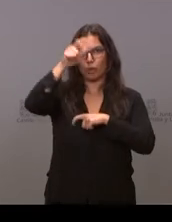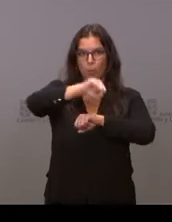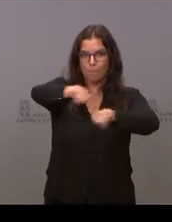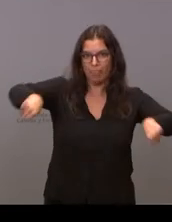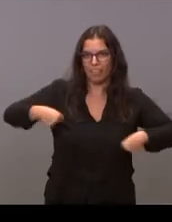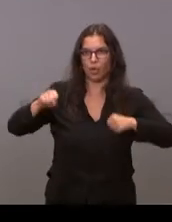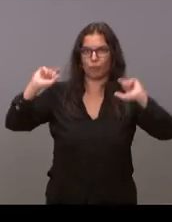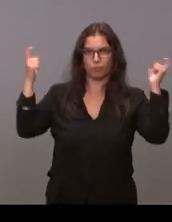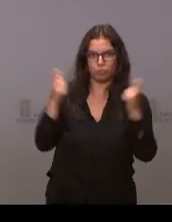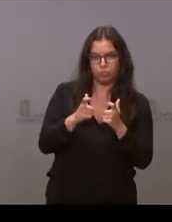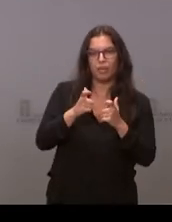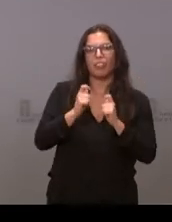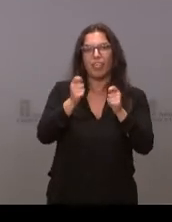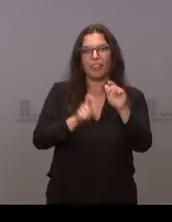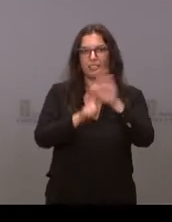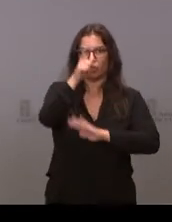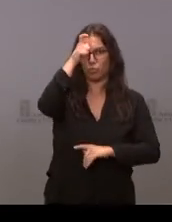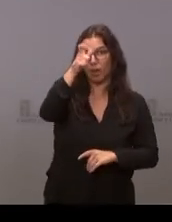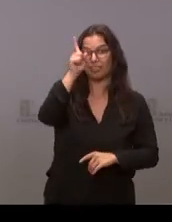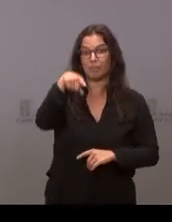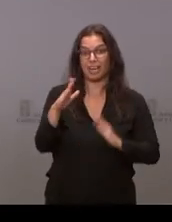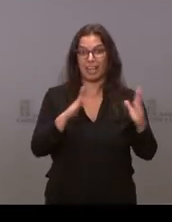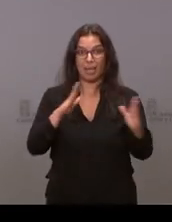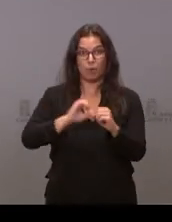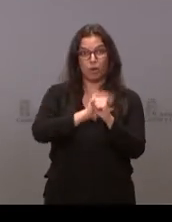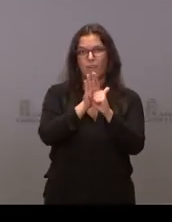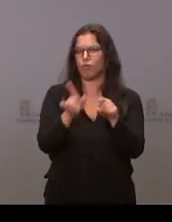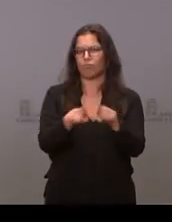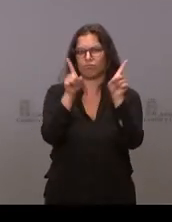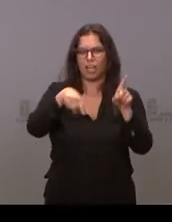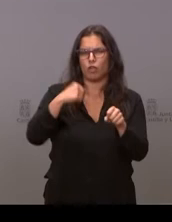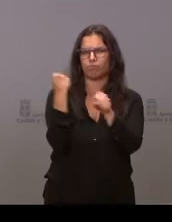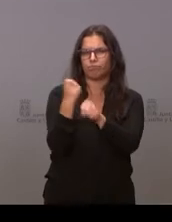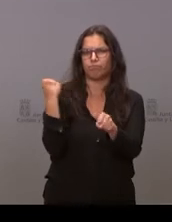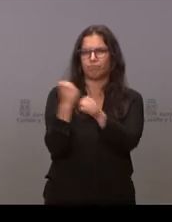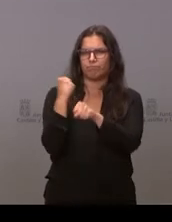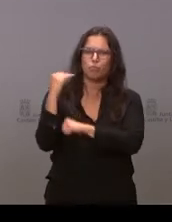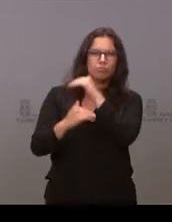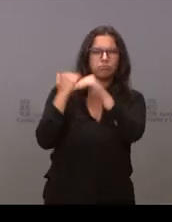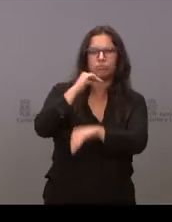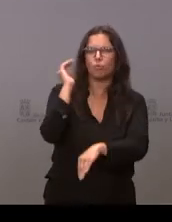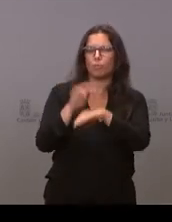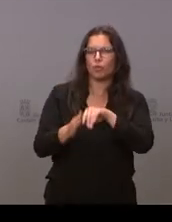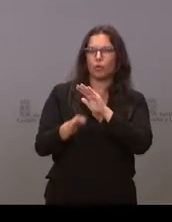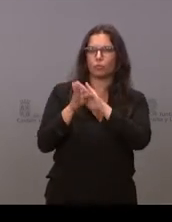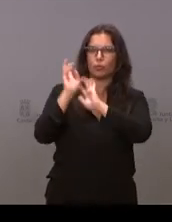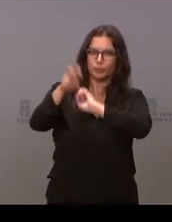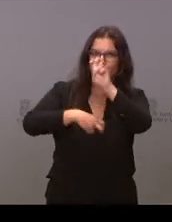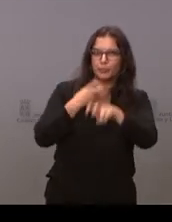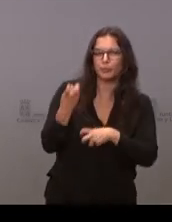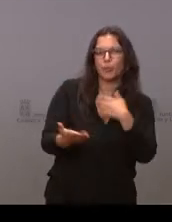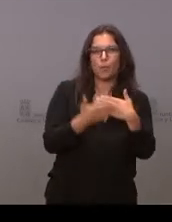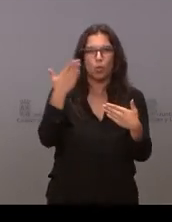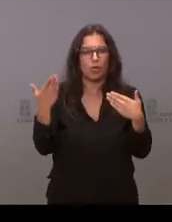rural. Un sector que, en tiempos de pandemia, ha dado la talla y continúa mejorando y modernizándose para